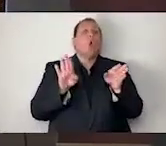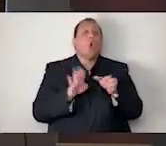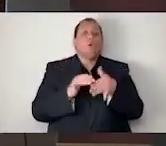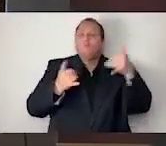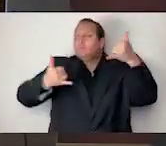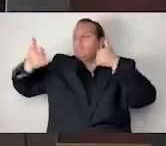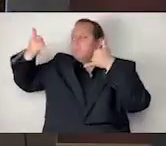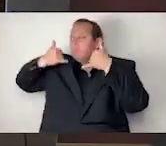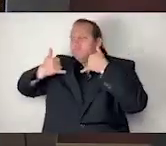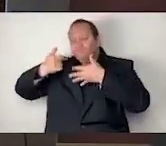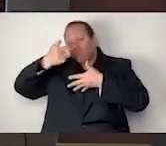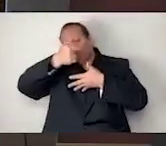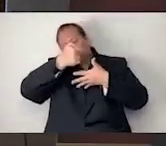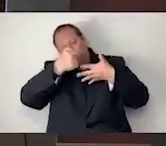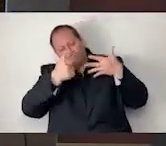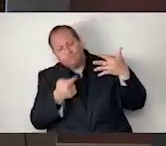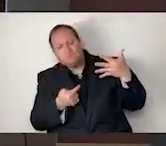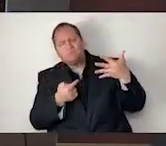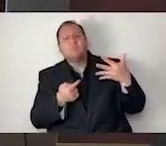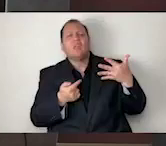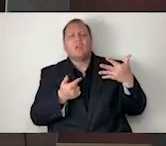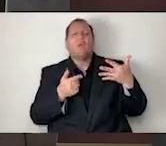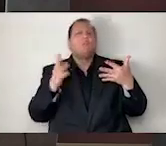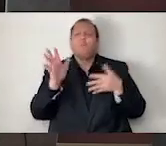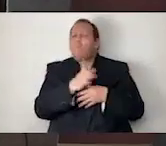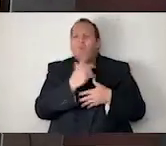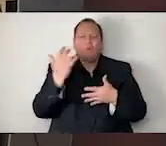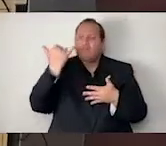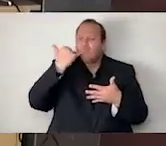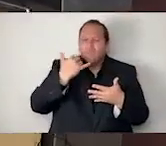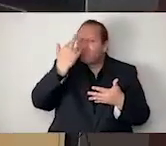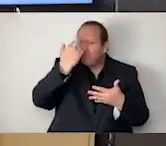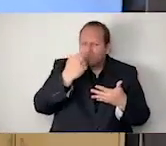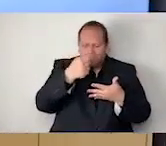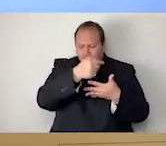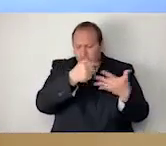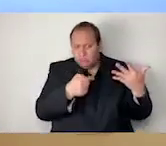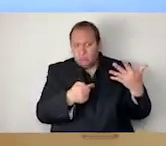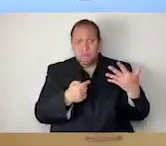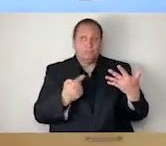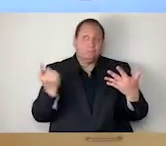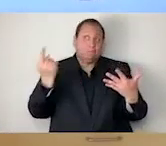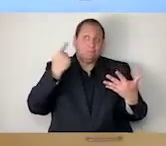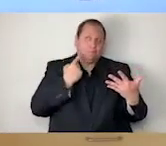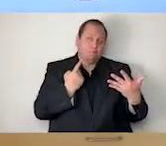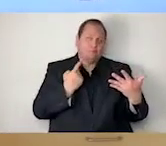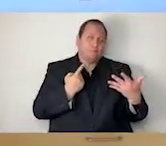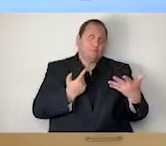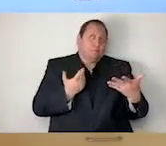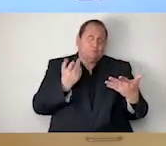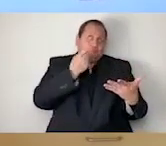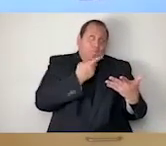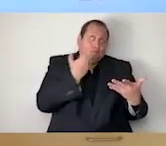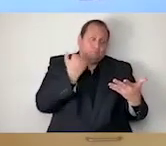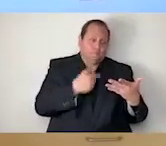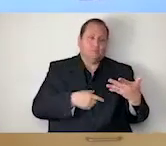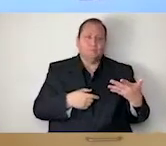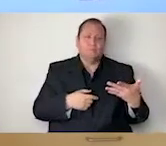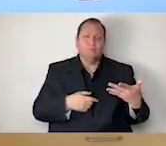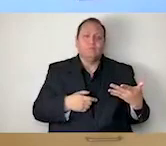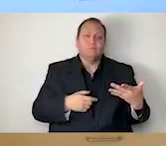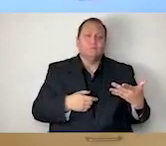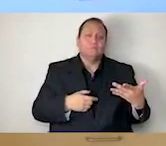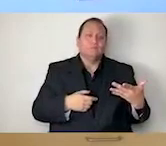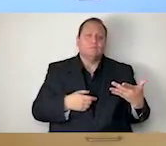distribuidas las más comunes no sé por qué insisten en ponerle el top no